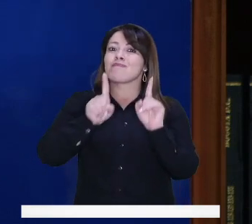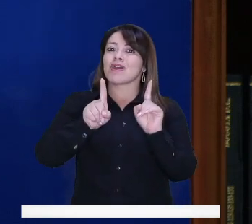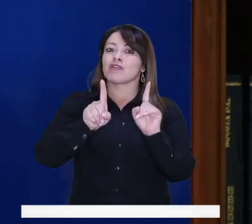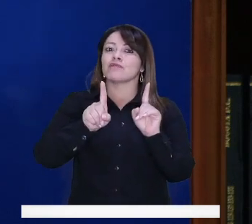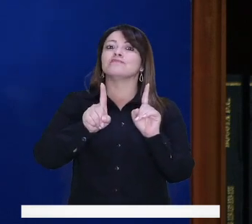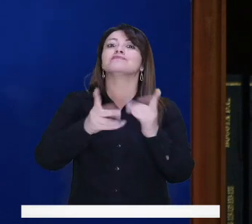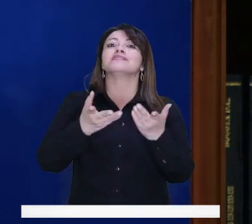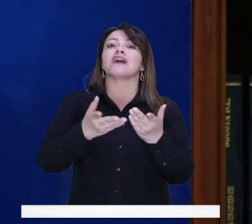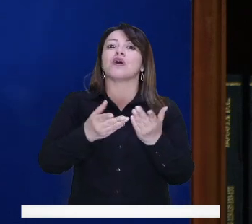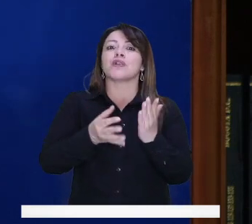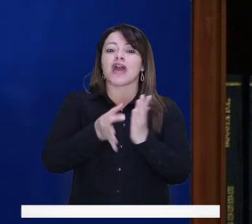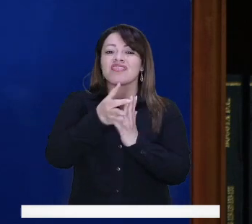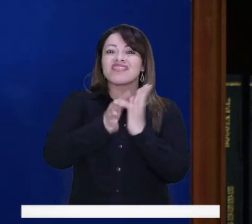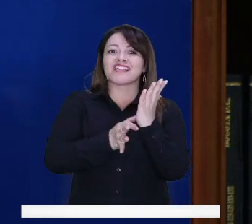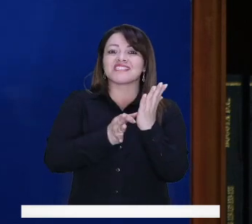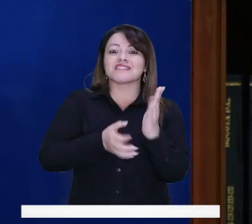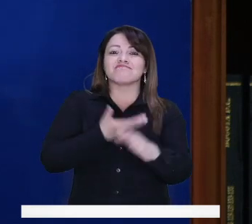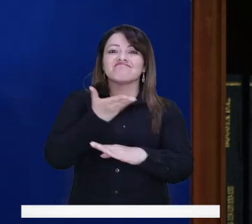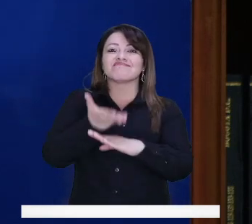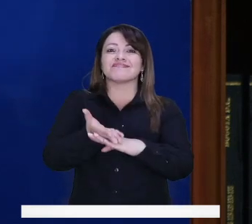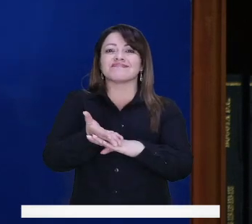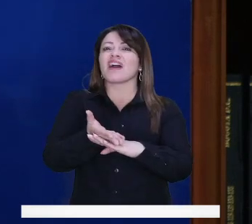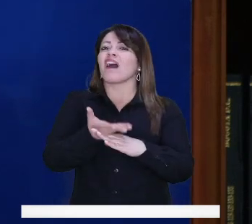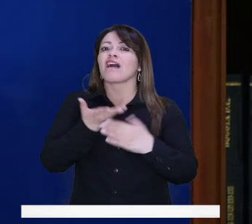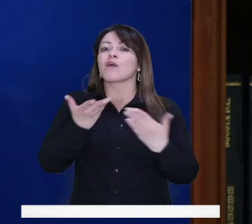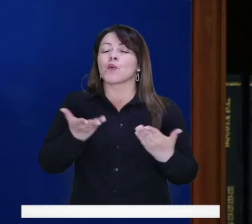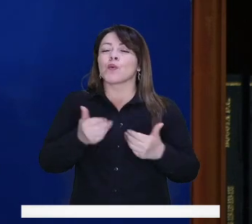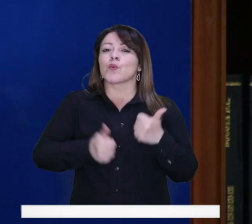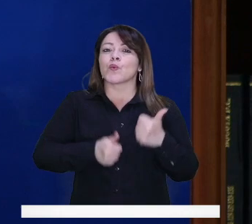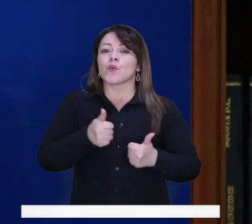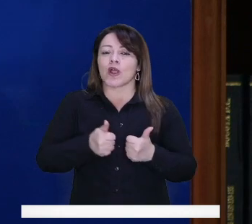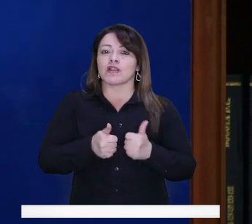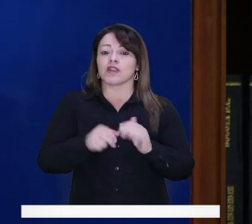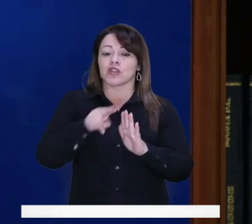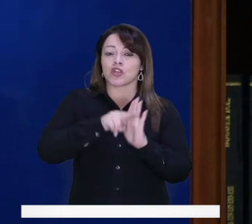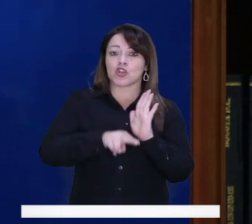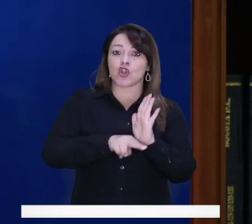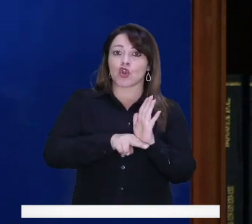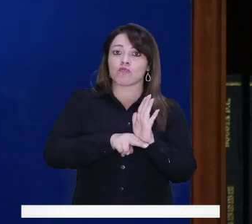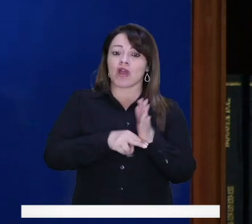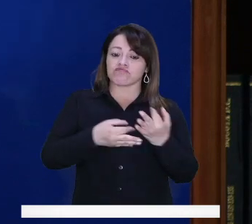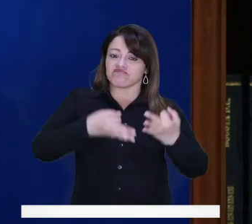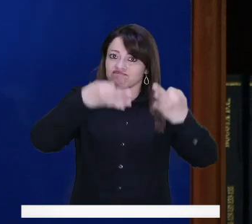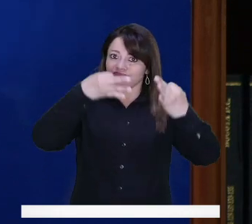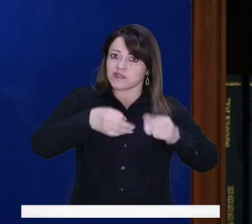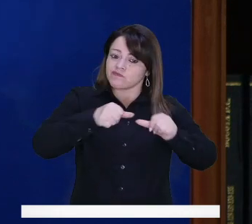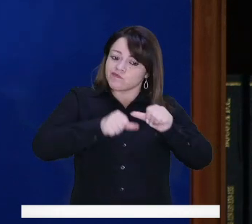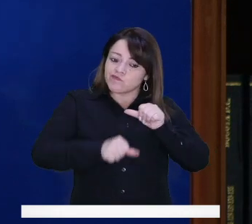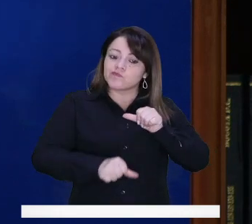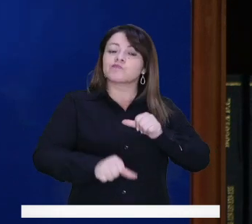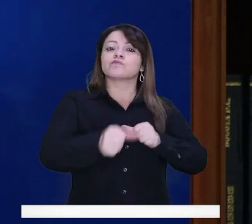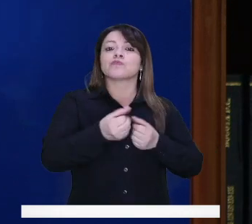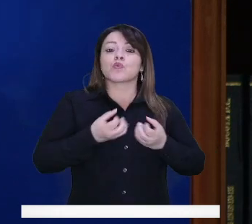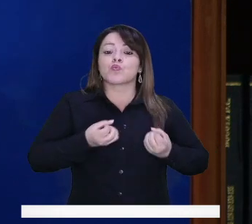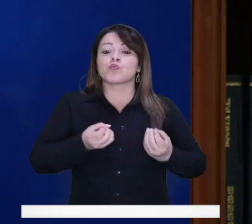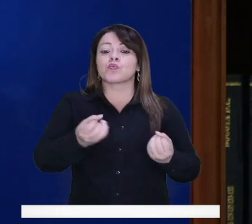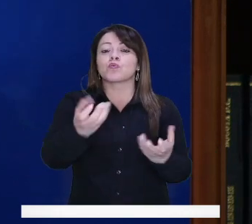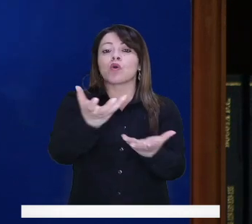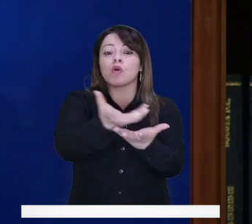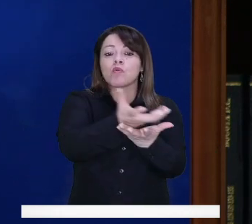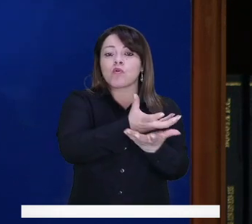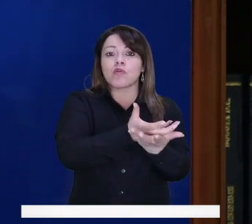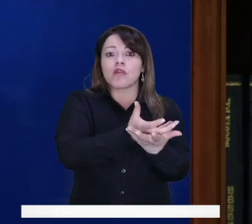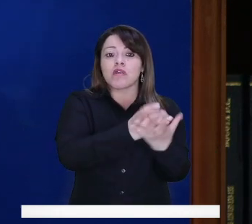ambiental, pero postuló semejante tesis, y es que es posible armonizar una política de sostenibilidad y sustentabilidad de los